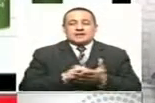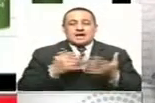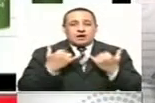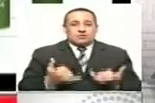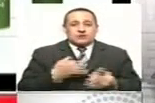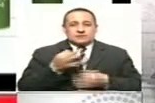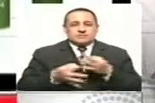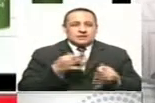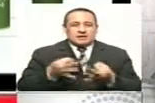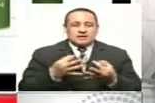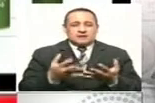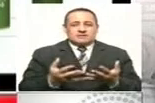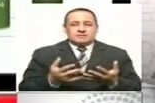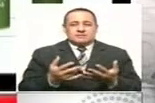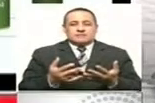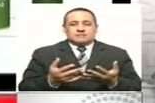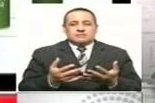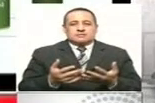tengamos un